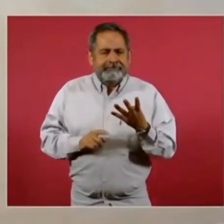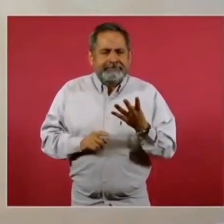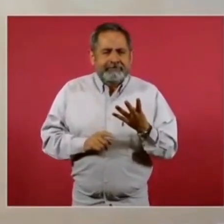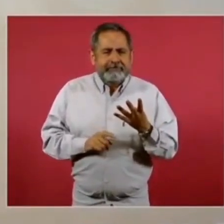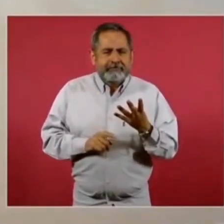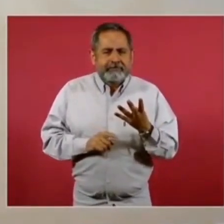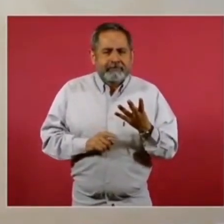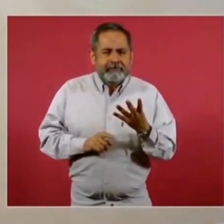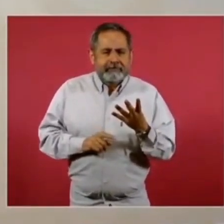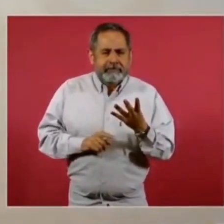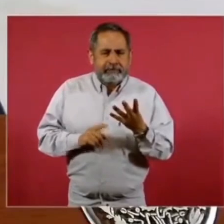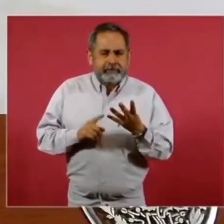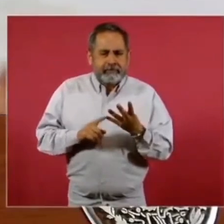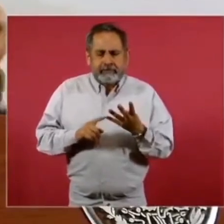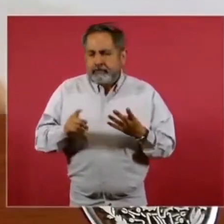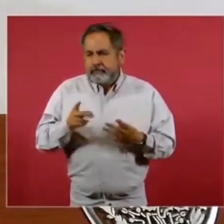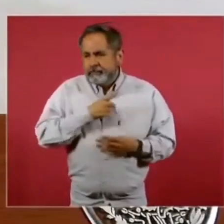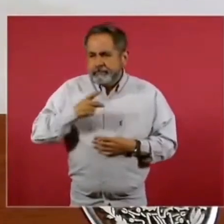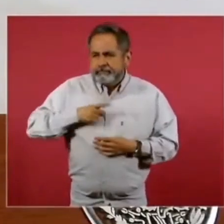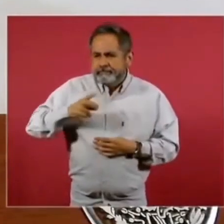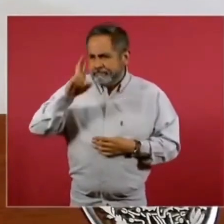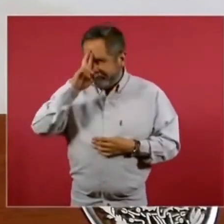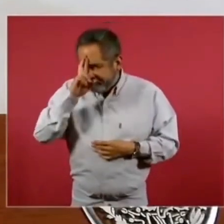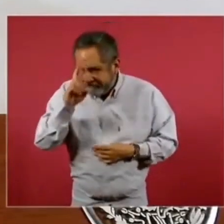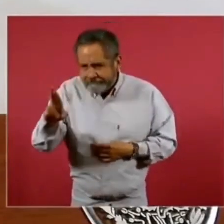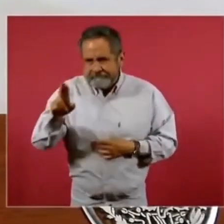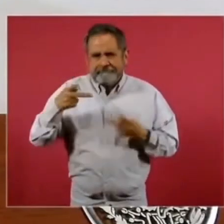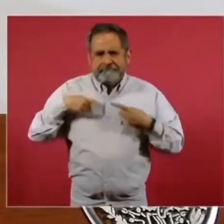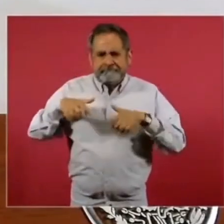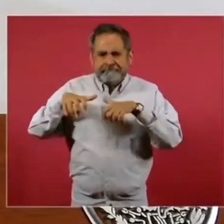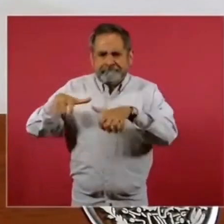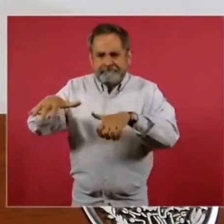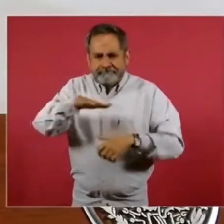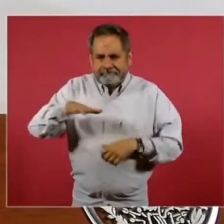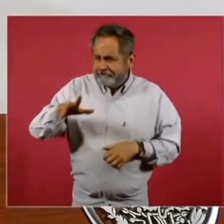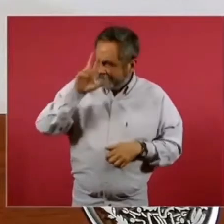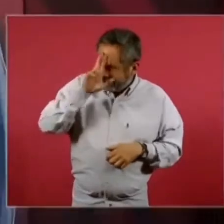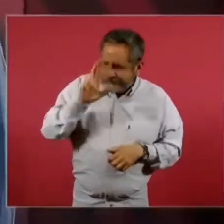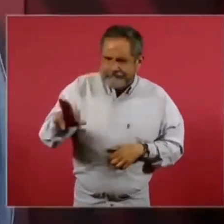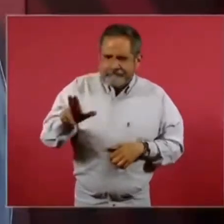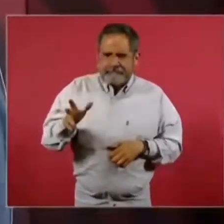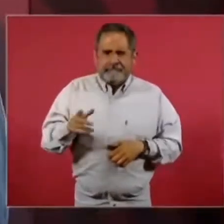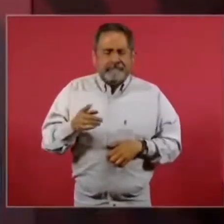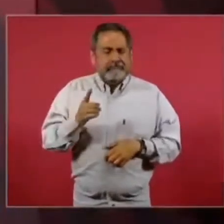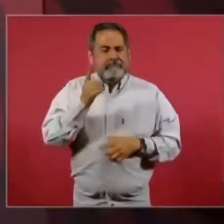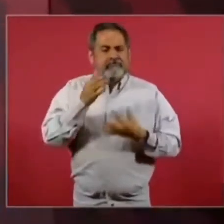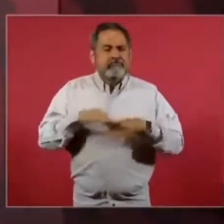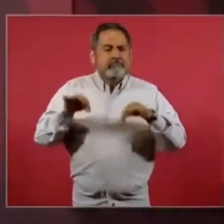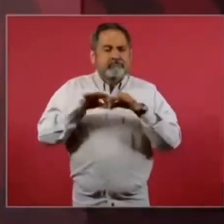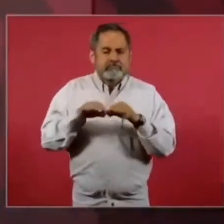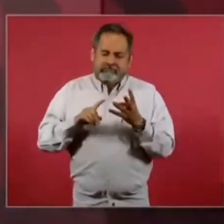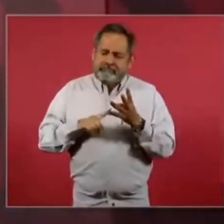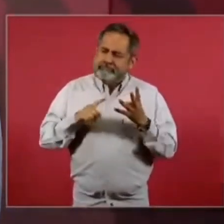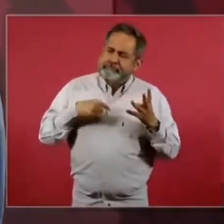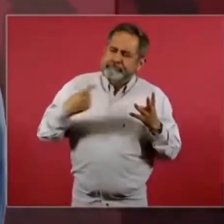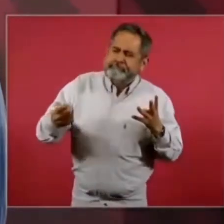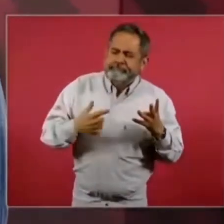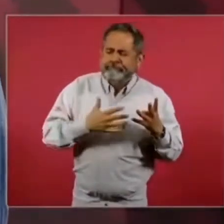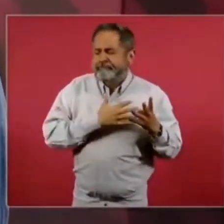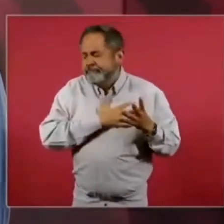menos aprender a respetar al pueblo lo ideal es el amor